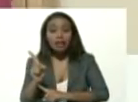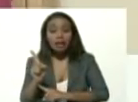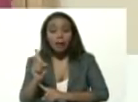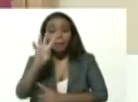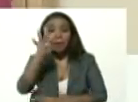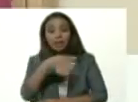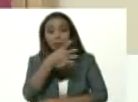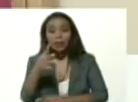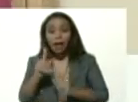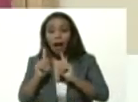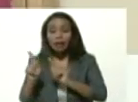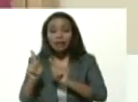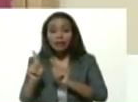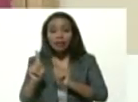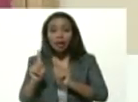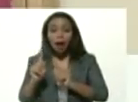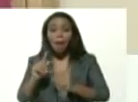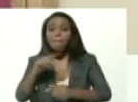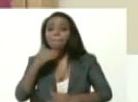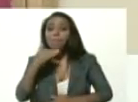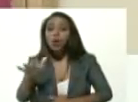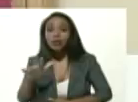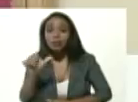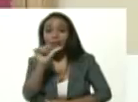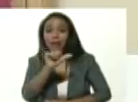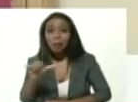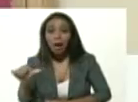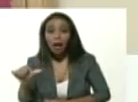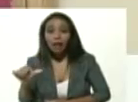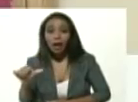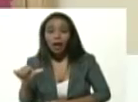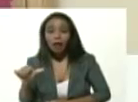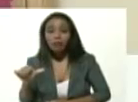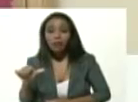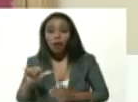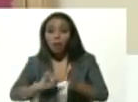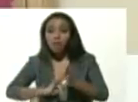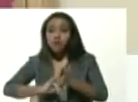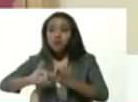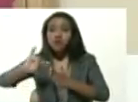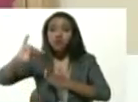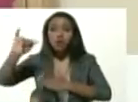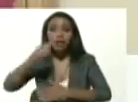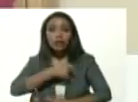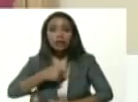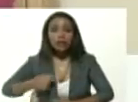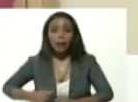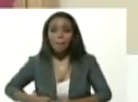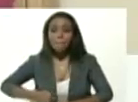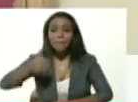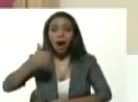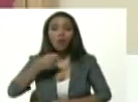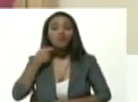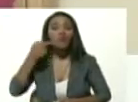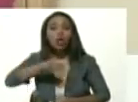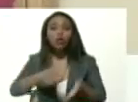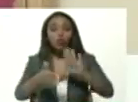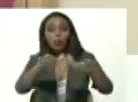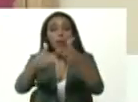caso, la próxima semana podría estar ya superando a China en número de casos, porque el número de muertos ya lo